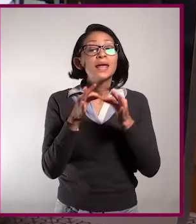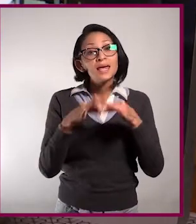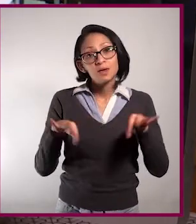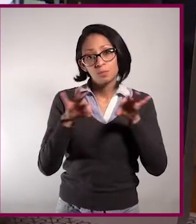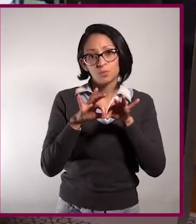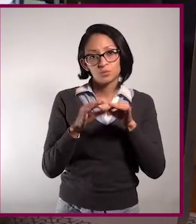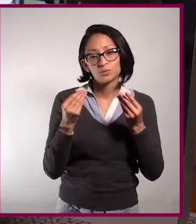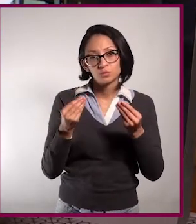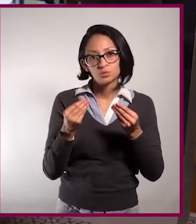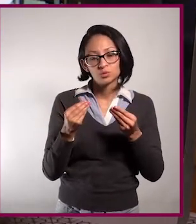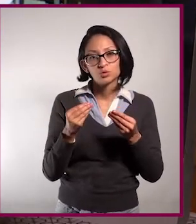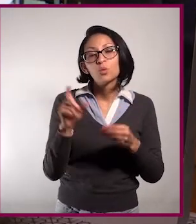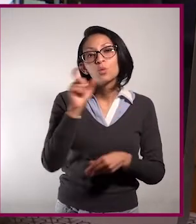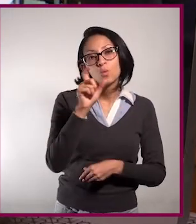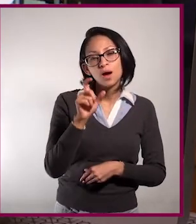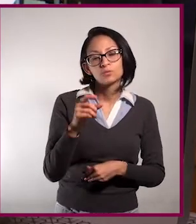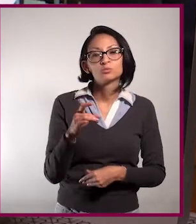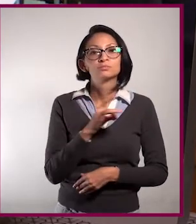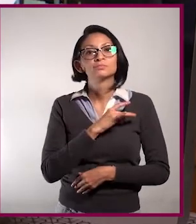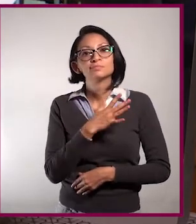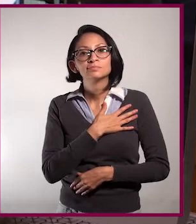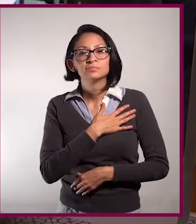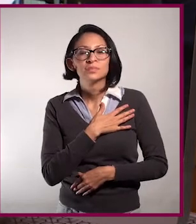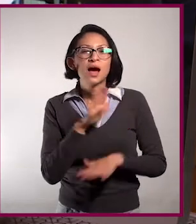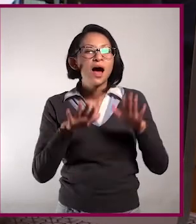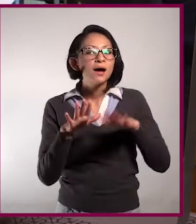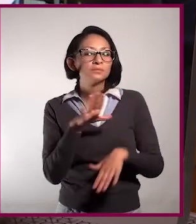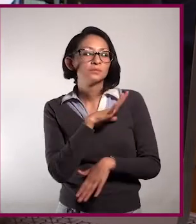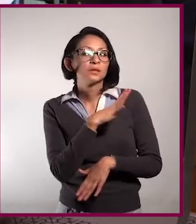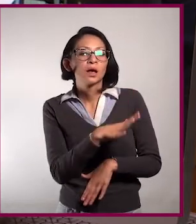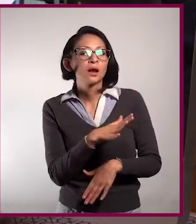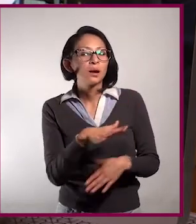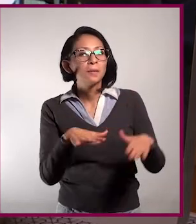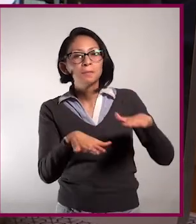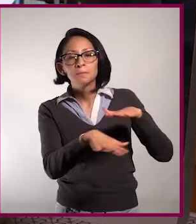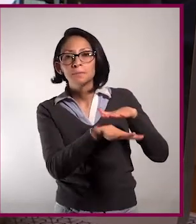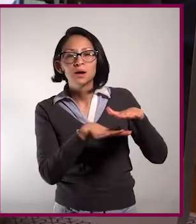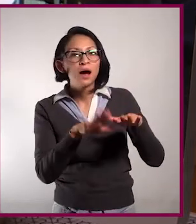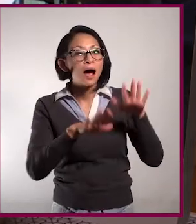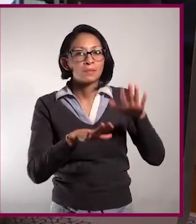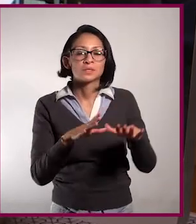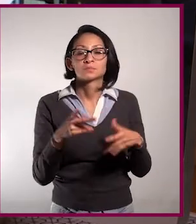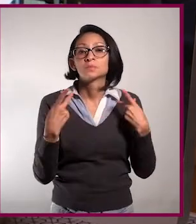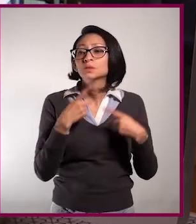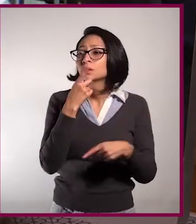que nosotros tenemos sobre los ciclos menstruales es muy general y entonces a lo mejor